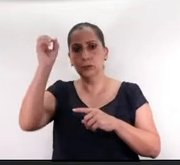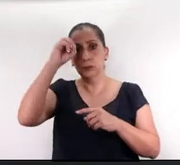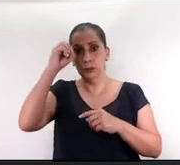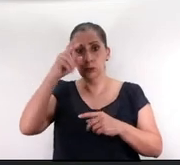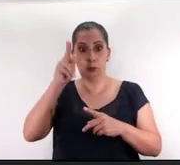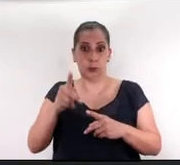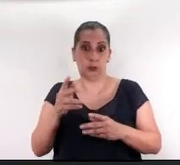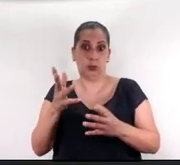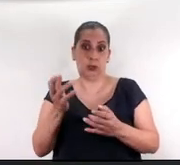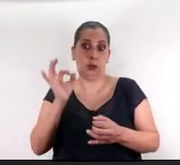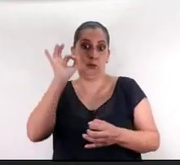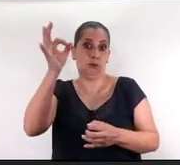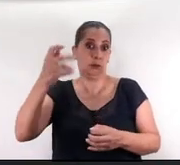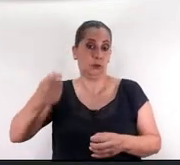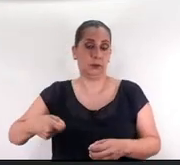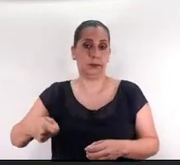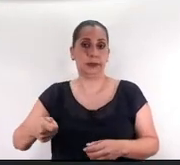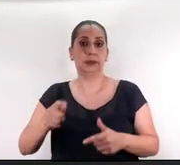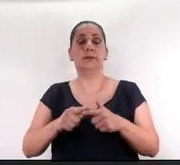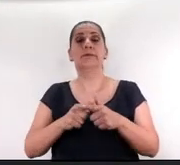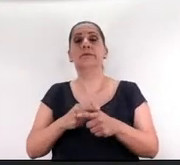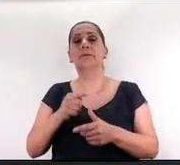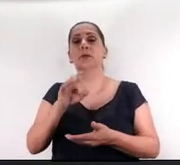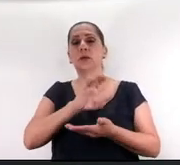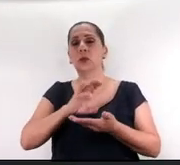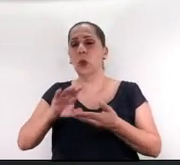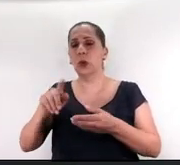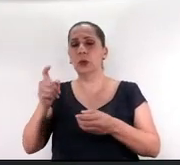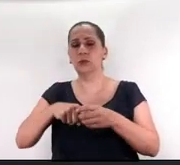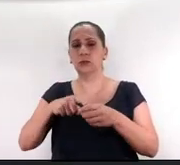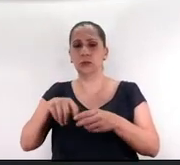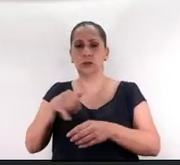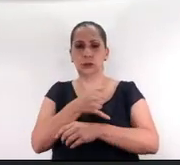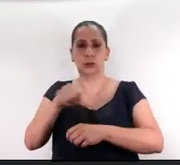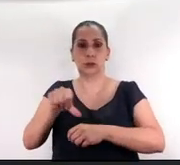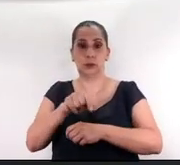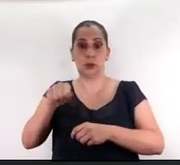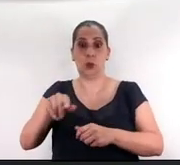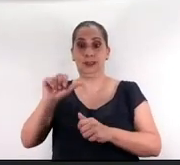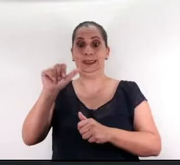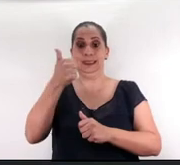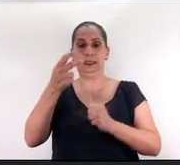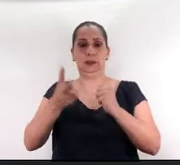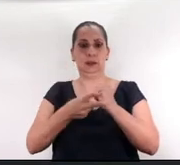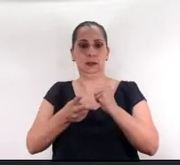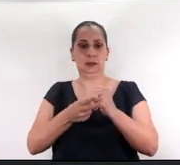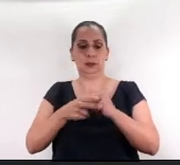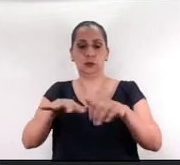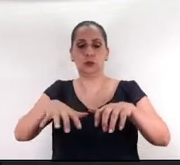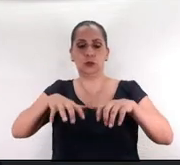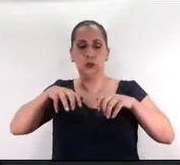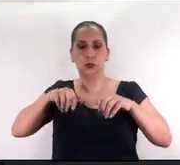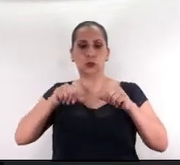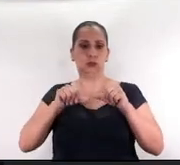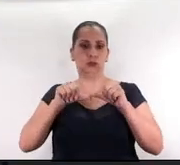aspiran a dirigir nuestro país. El Colegio Federado de Ingenieros y Arquitectos registra hoy su 10º foro presidencial